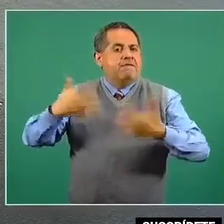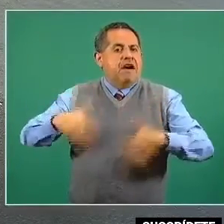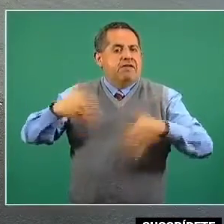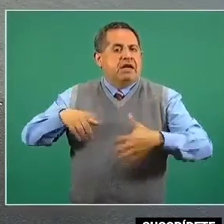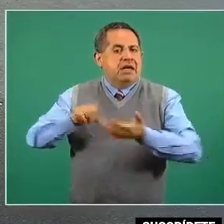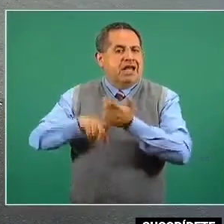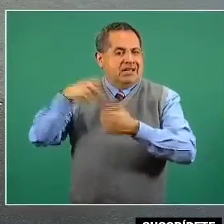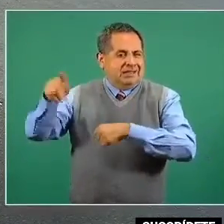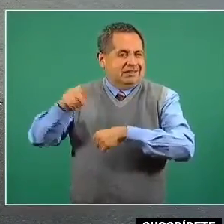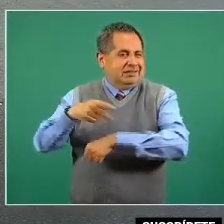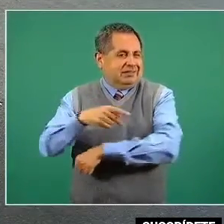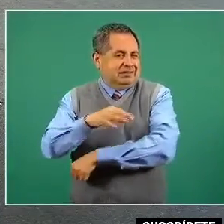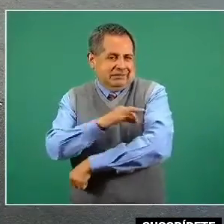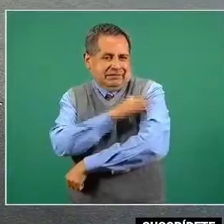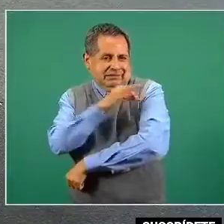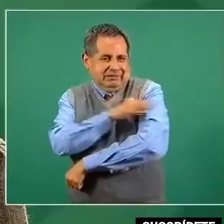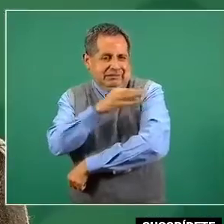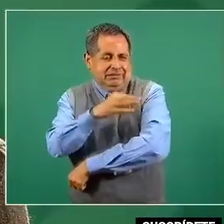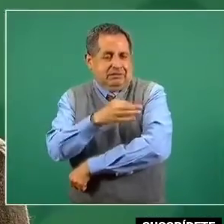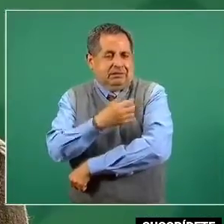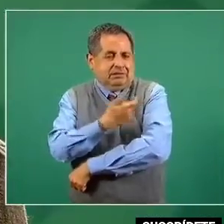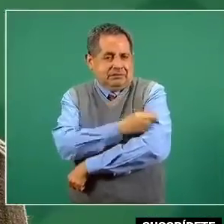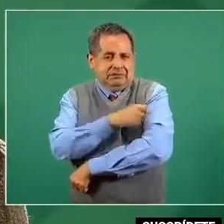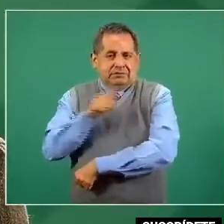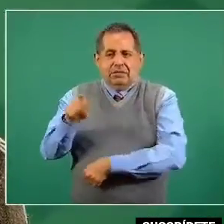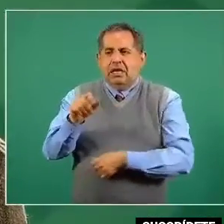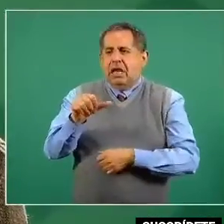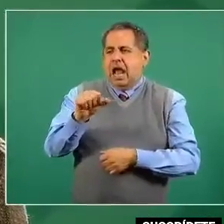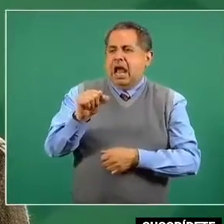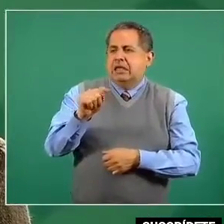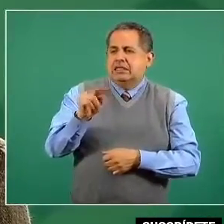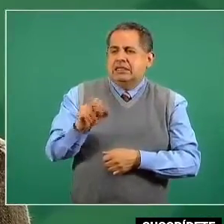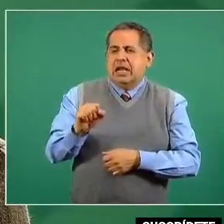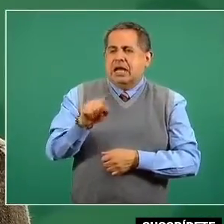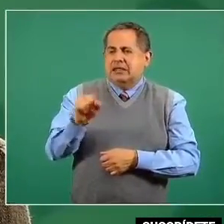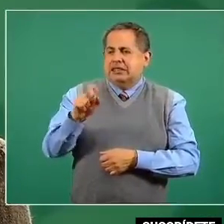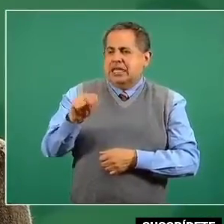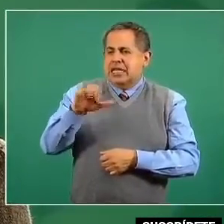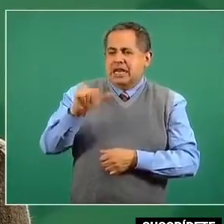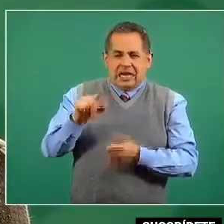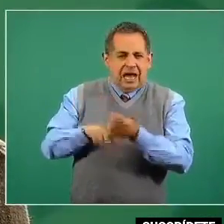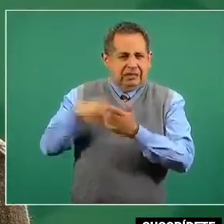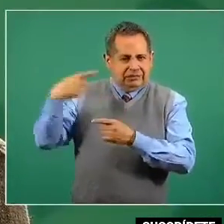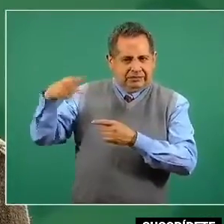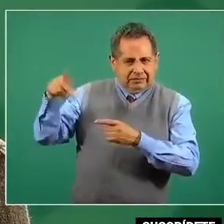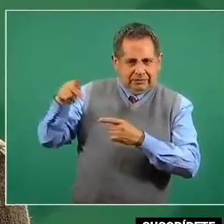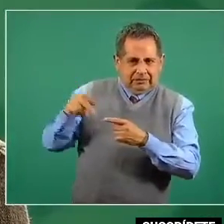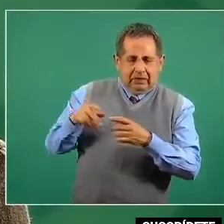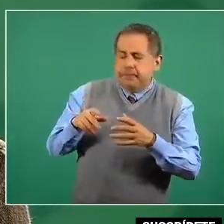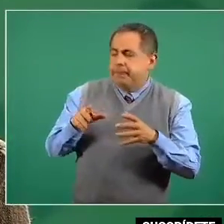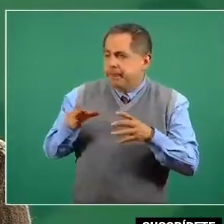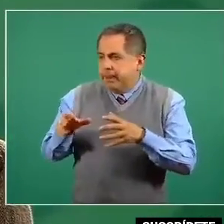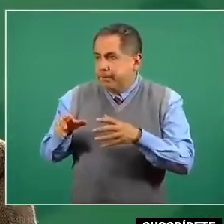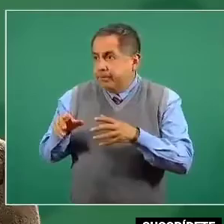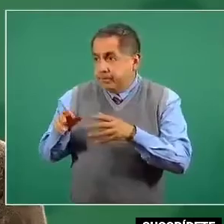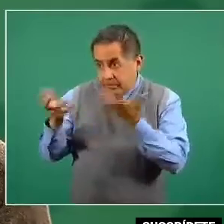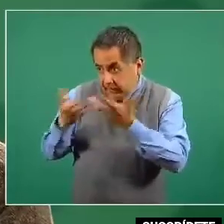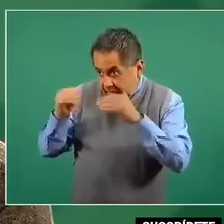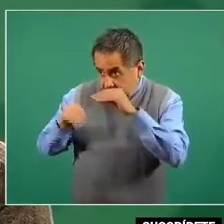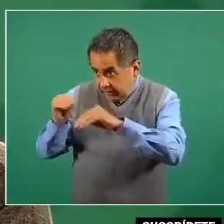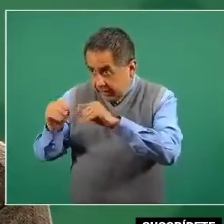está fabricando la vacuna de AstraZeneca Oxford, que será envasada en México.